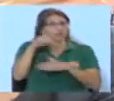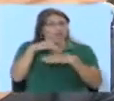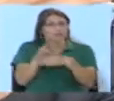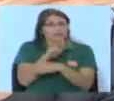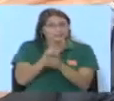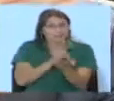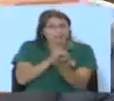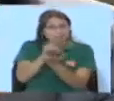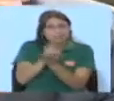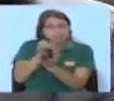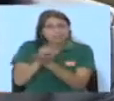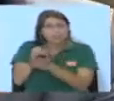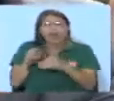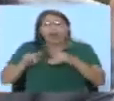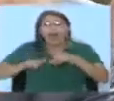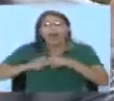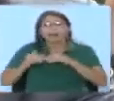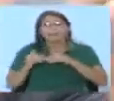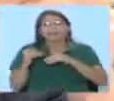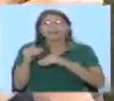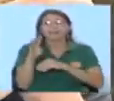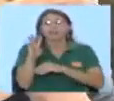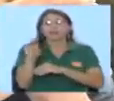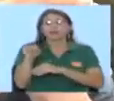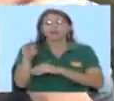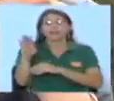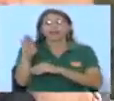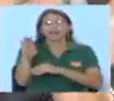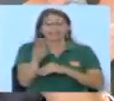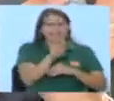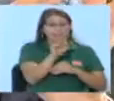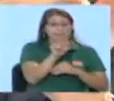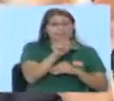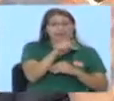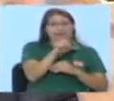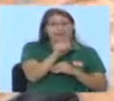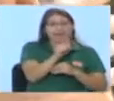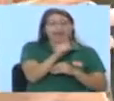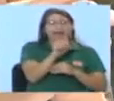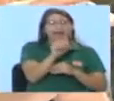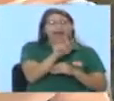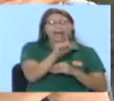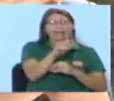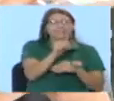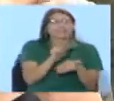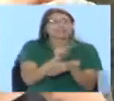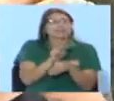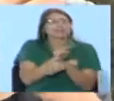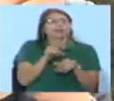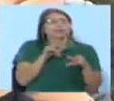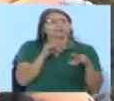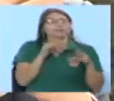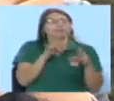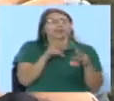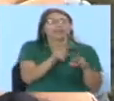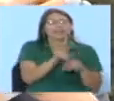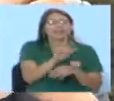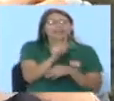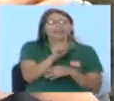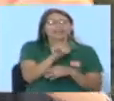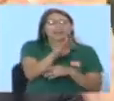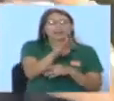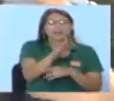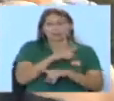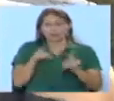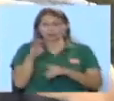4 megas, y banda ancha alta es de 10 megas. Entonces, cuando la SUTEL o alguno de los operadores se quejan de que es un consumo alto o